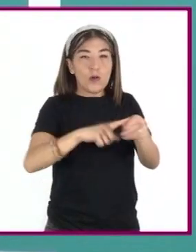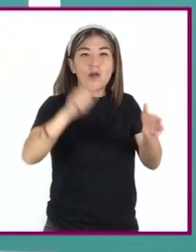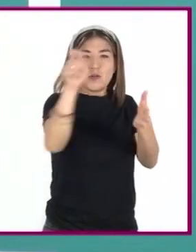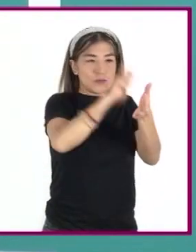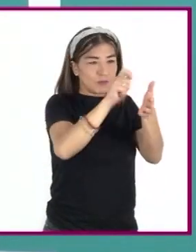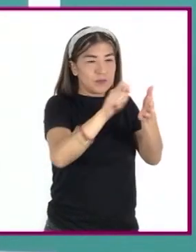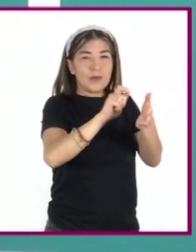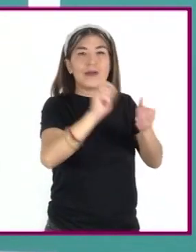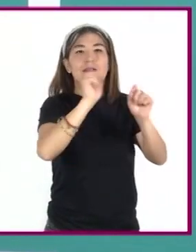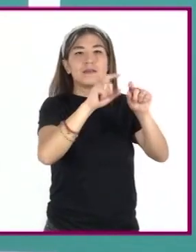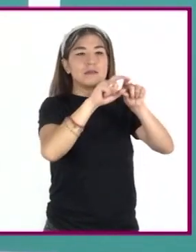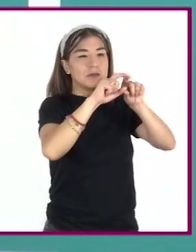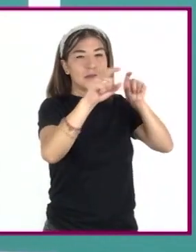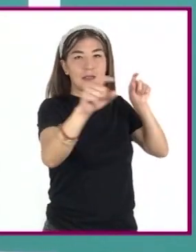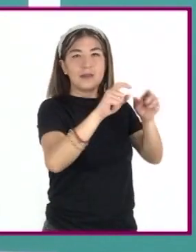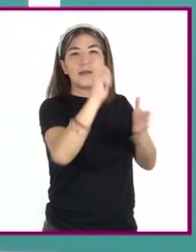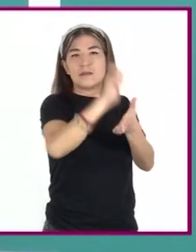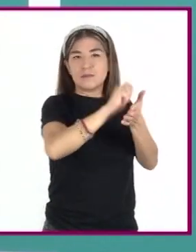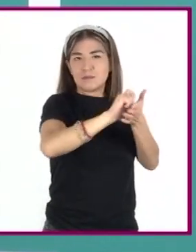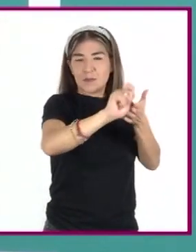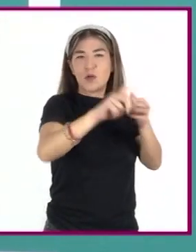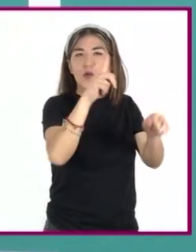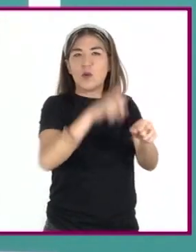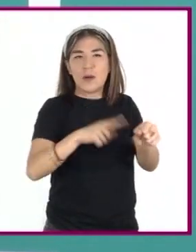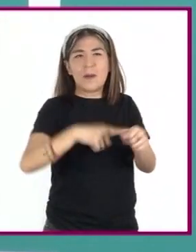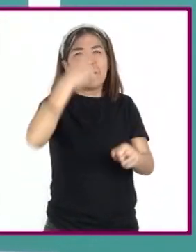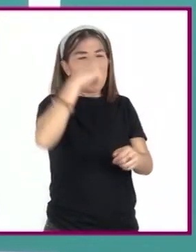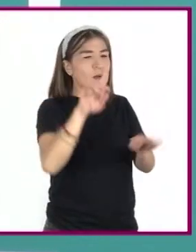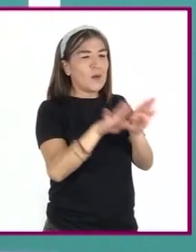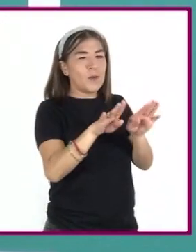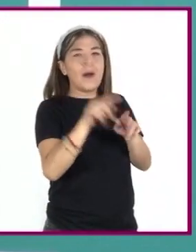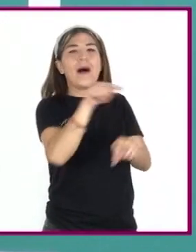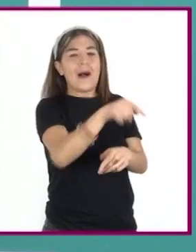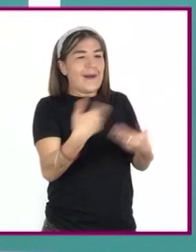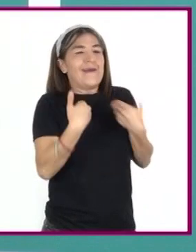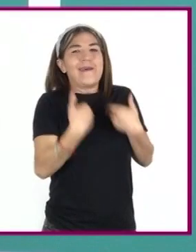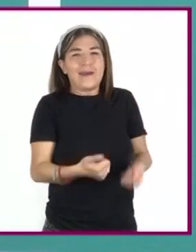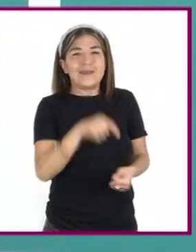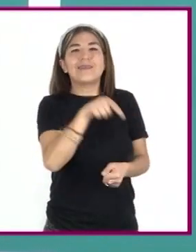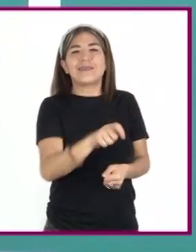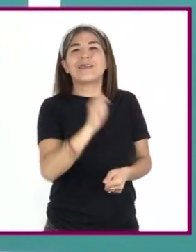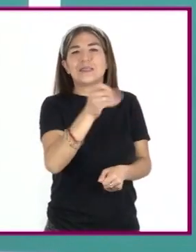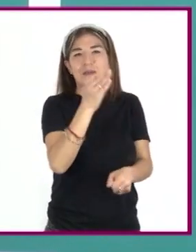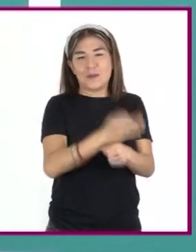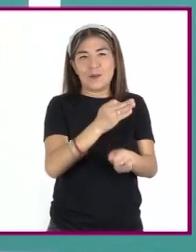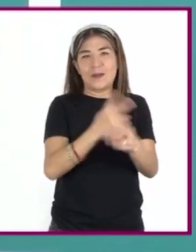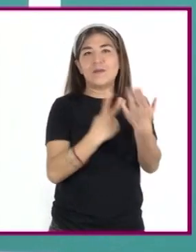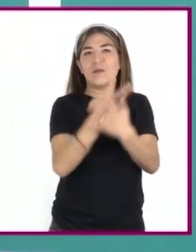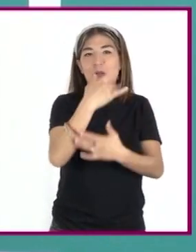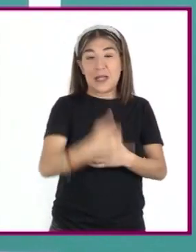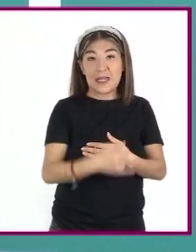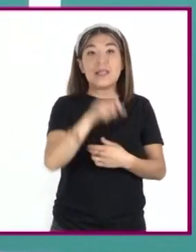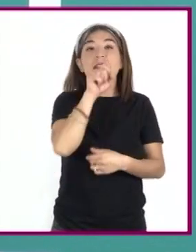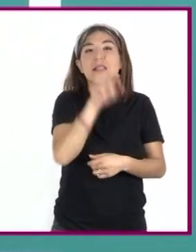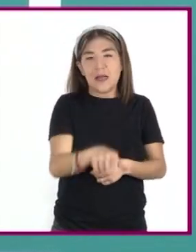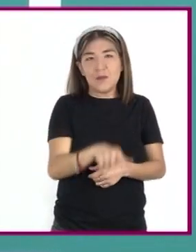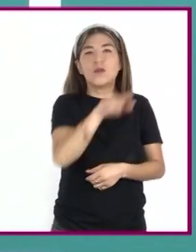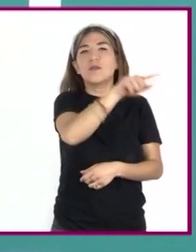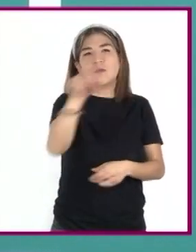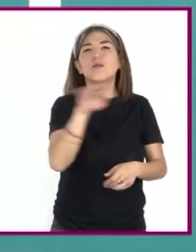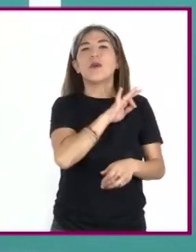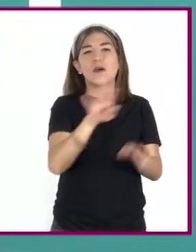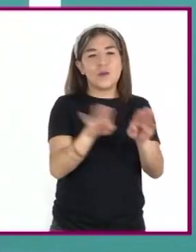los márgenes de la escritura, para que visualmente ubiquen los contenidos del proyecto y de esta manera